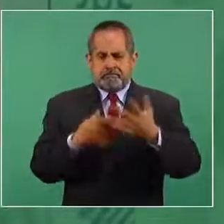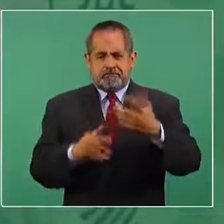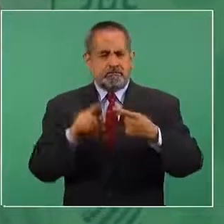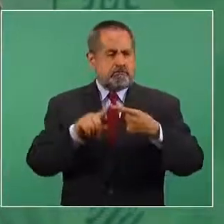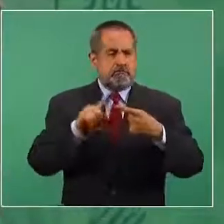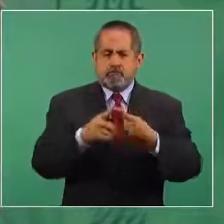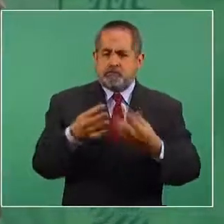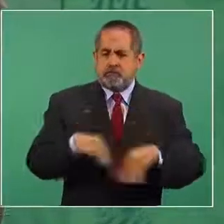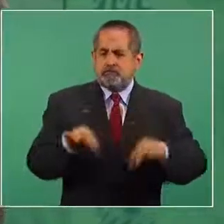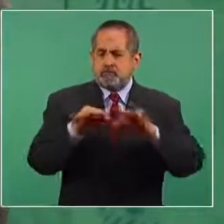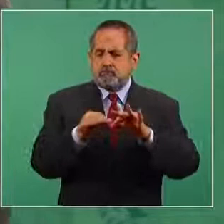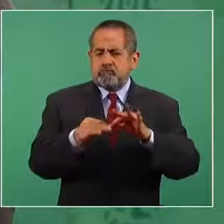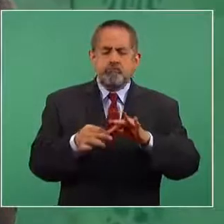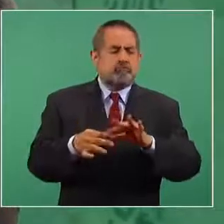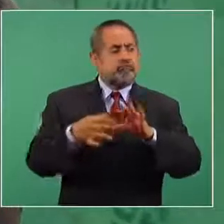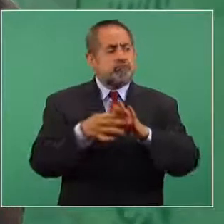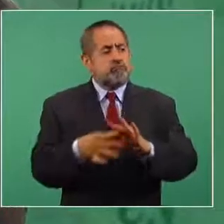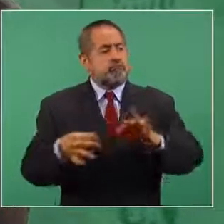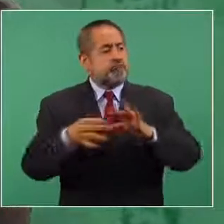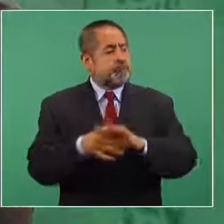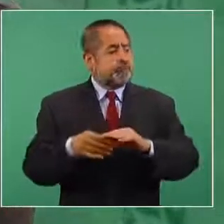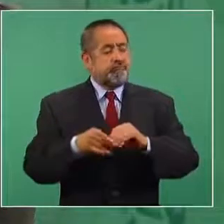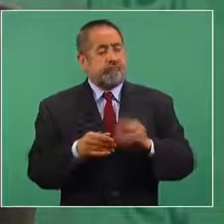algo importante porque